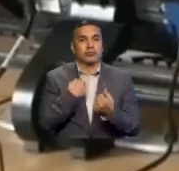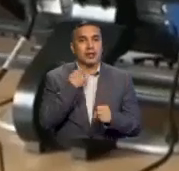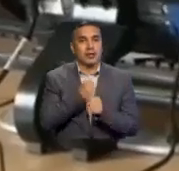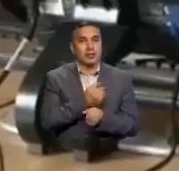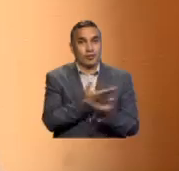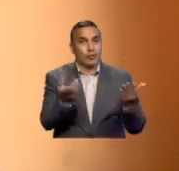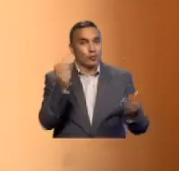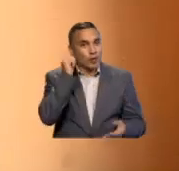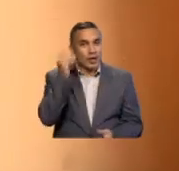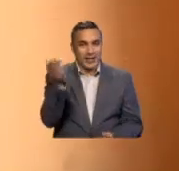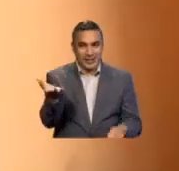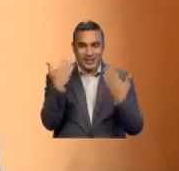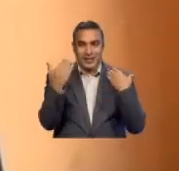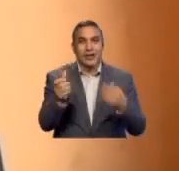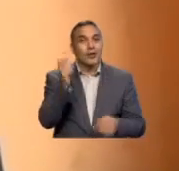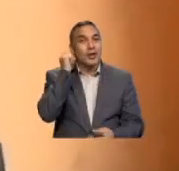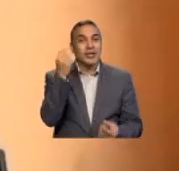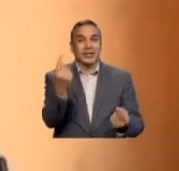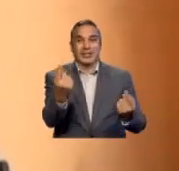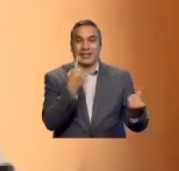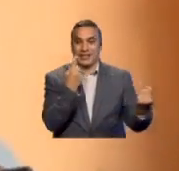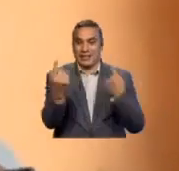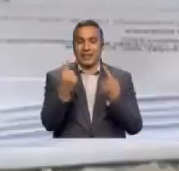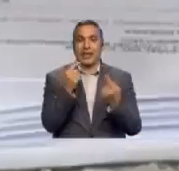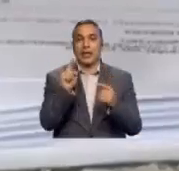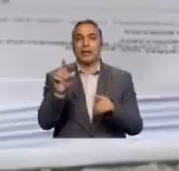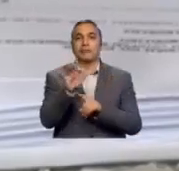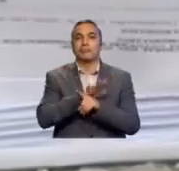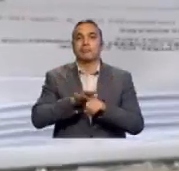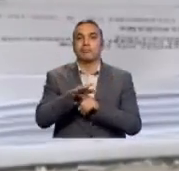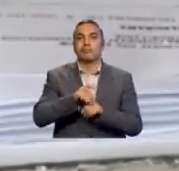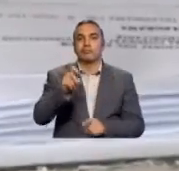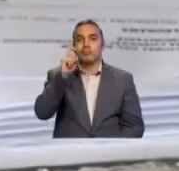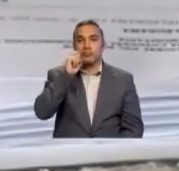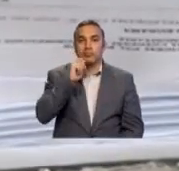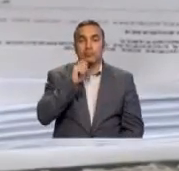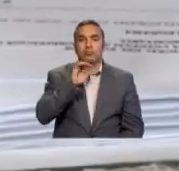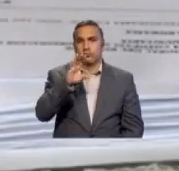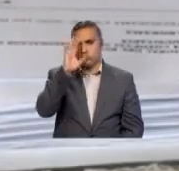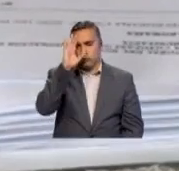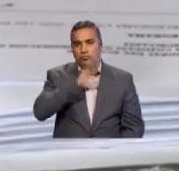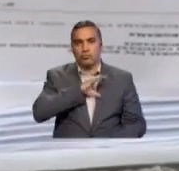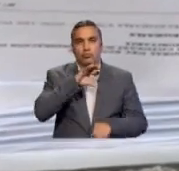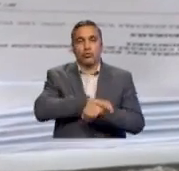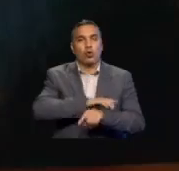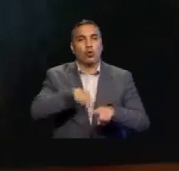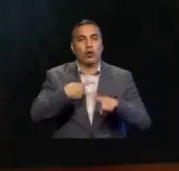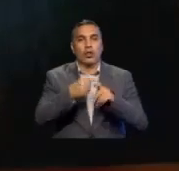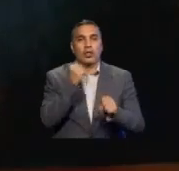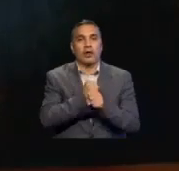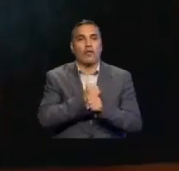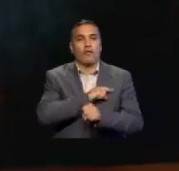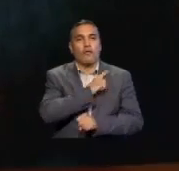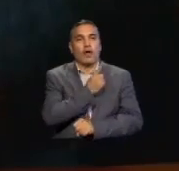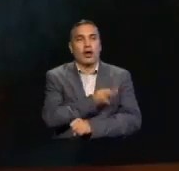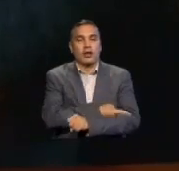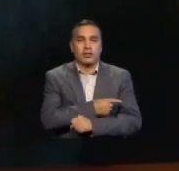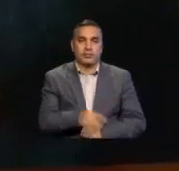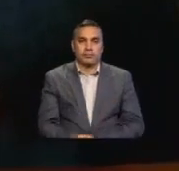a mujeres y cuando acudían a la supuesta entrevista eran abusadas sexualmente. La policía lo capturó tras un operativo.